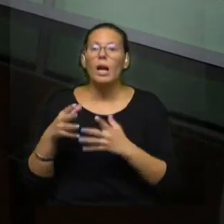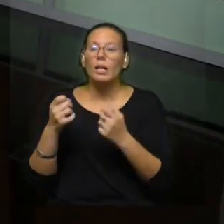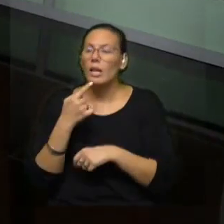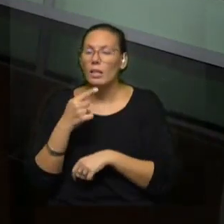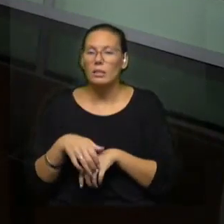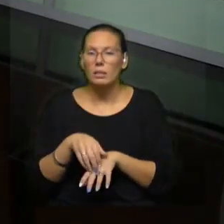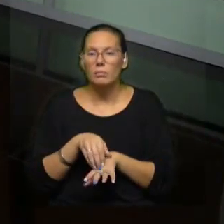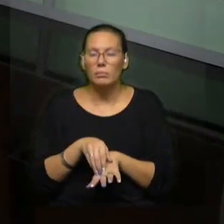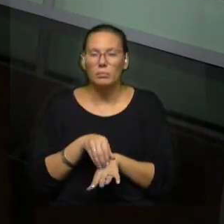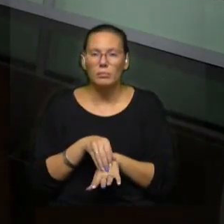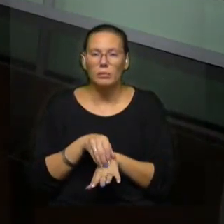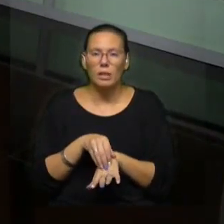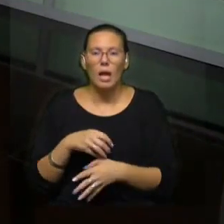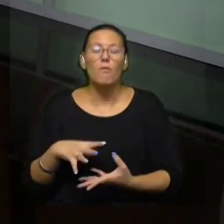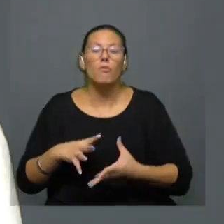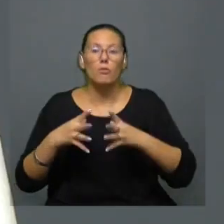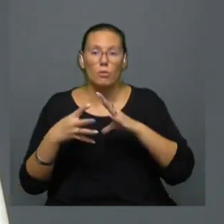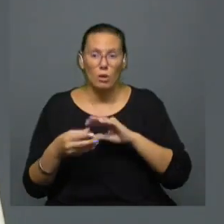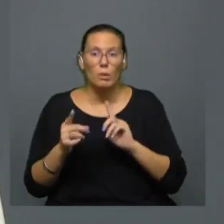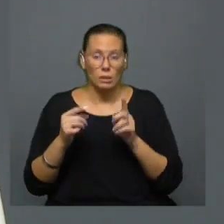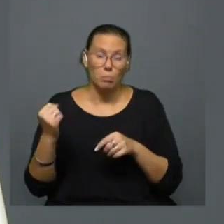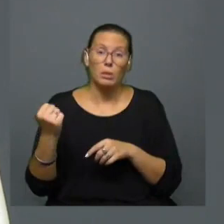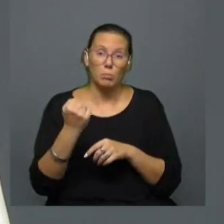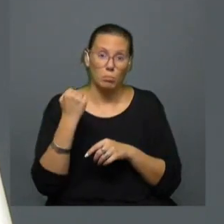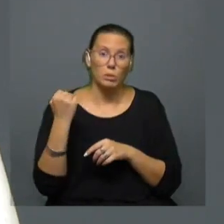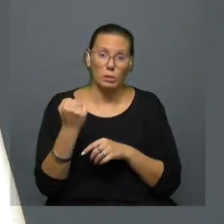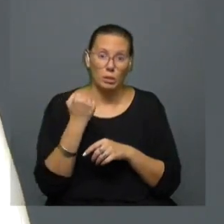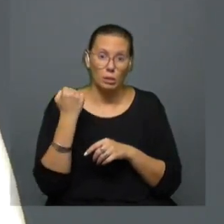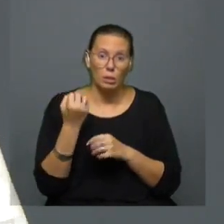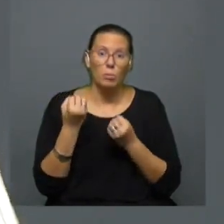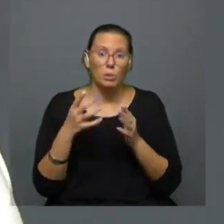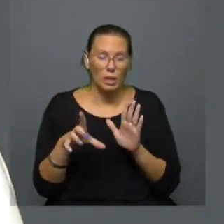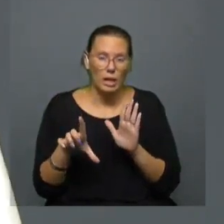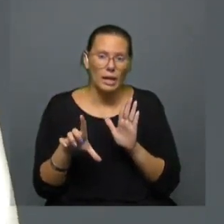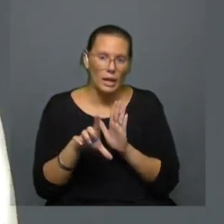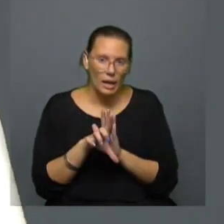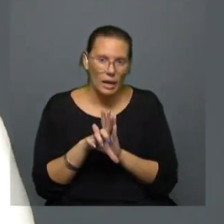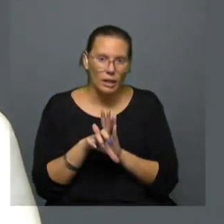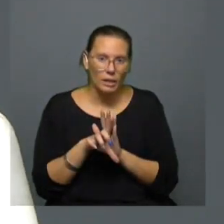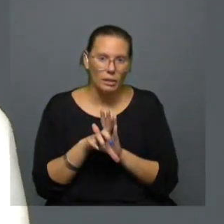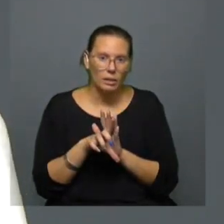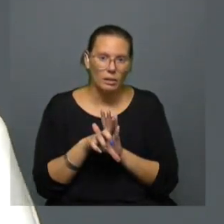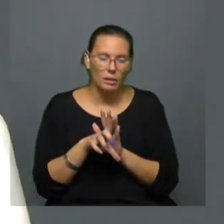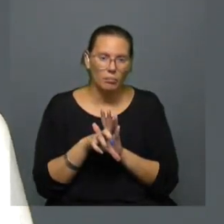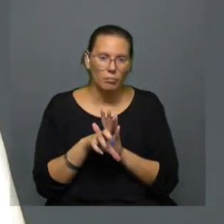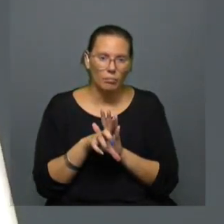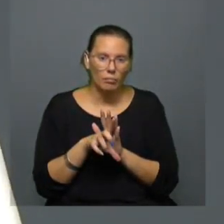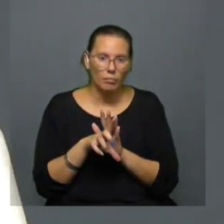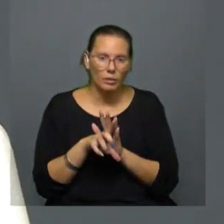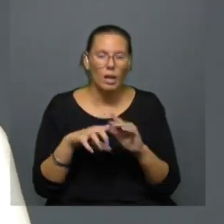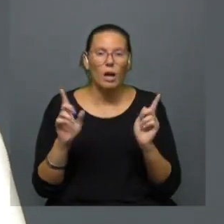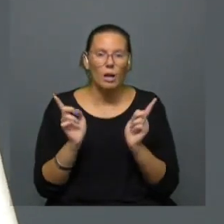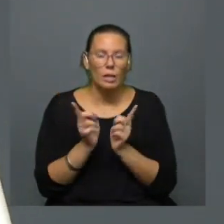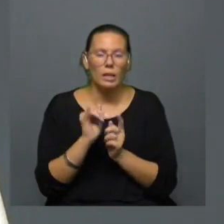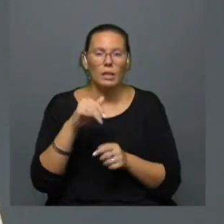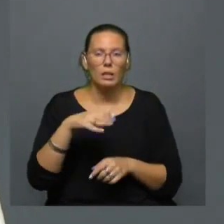esto de las formas, ¿no? Que también importan, porque la ley, bueno, que no la vamos a comentar, está además está abreviada en el